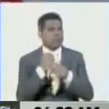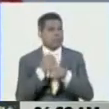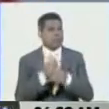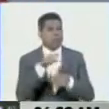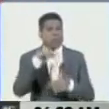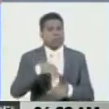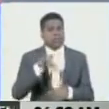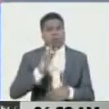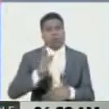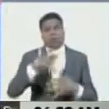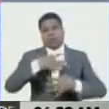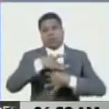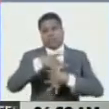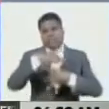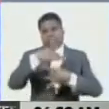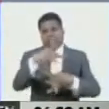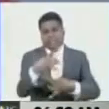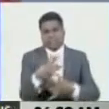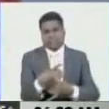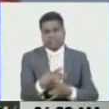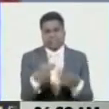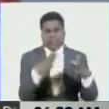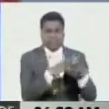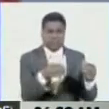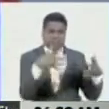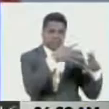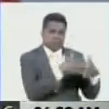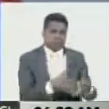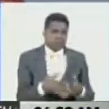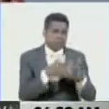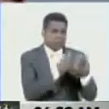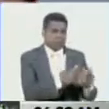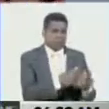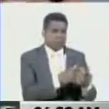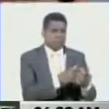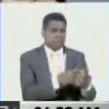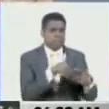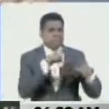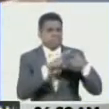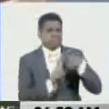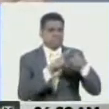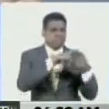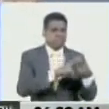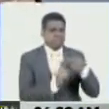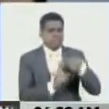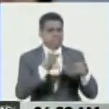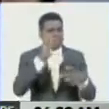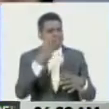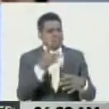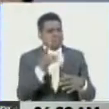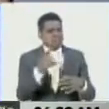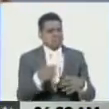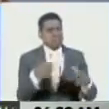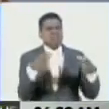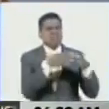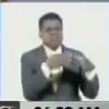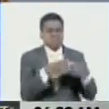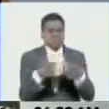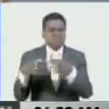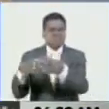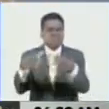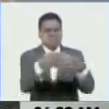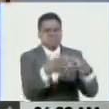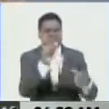acuerdo a los intereses de un imperio, la dependencia también implica que hay fuerzas nacionales que actúan